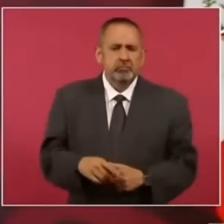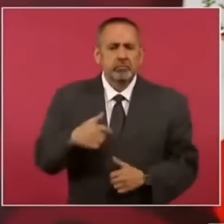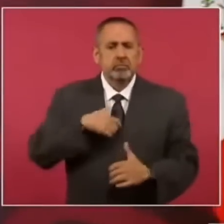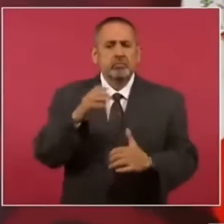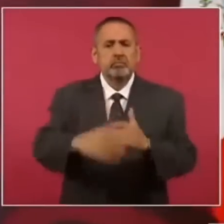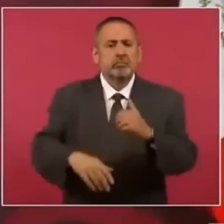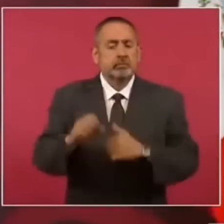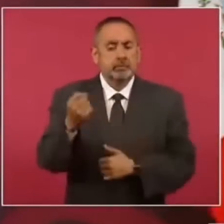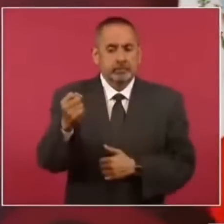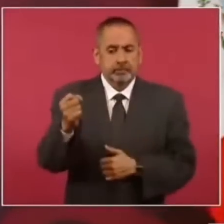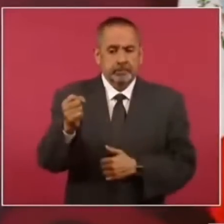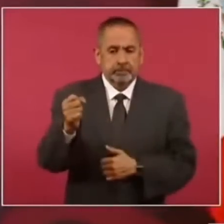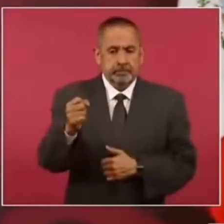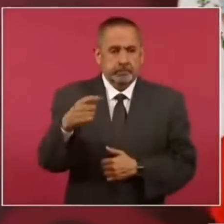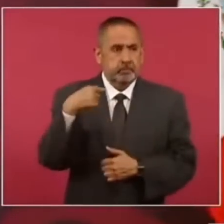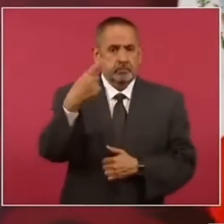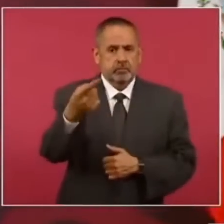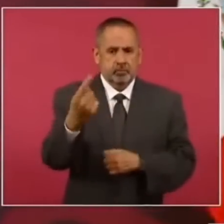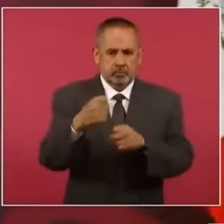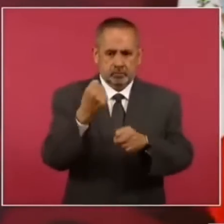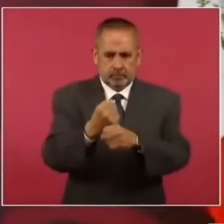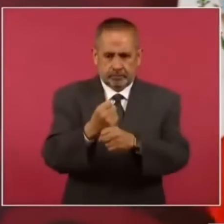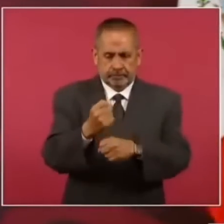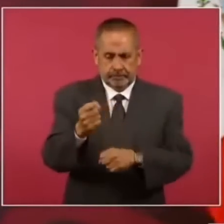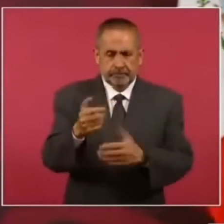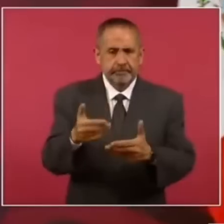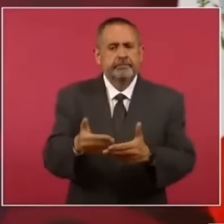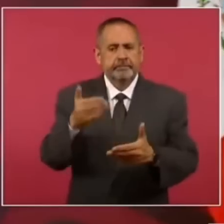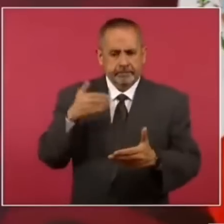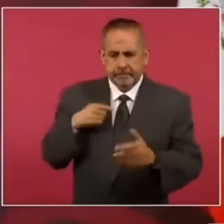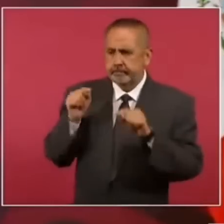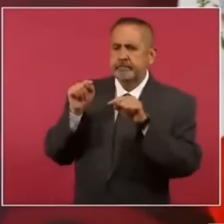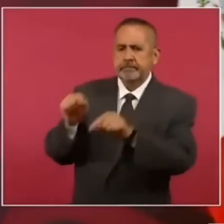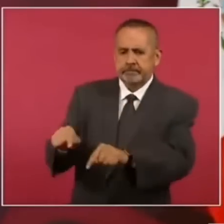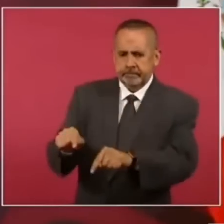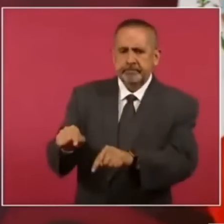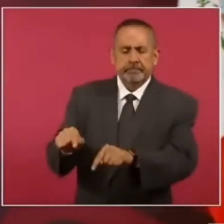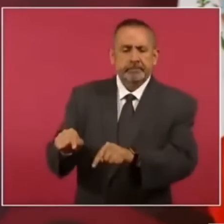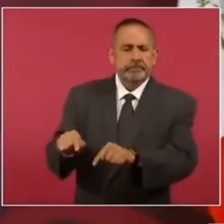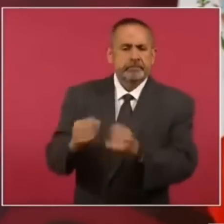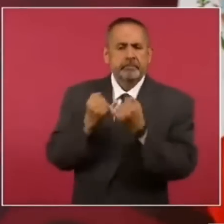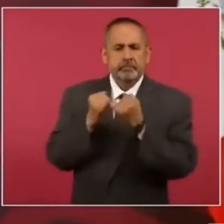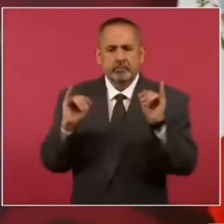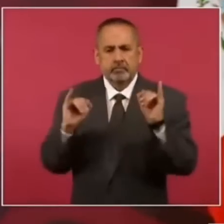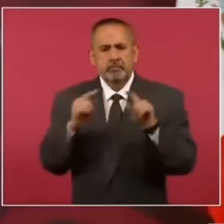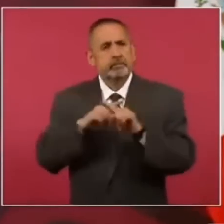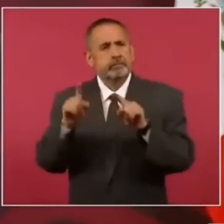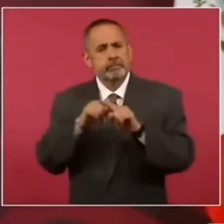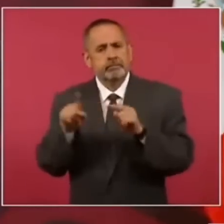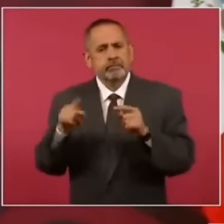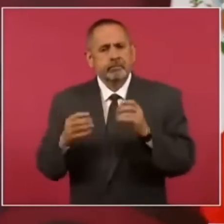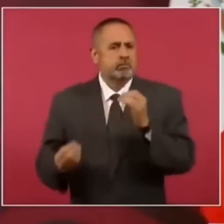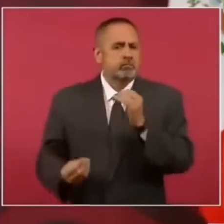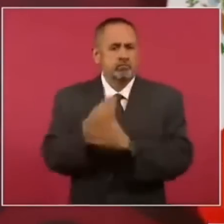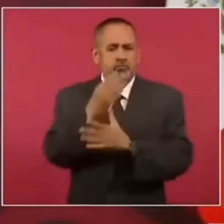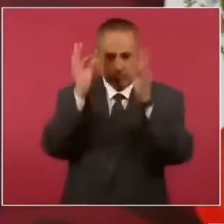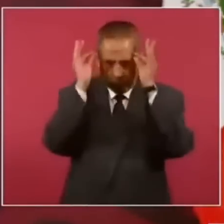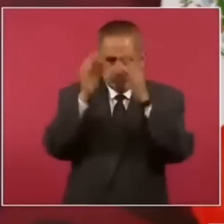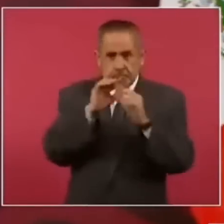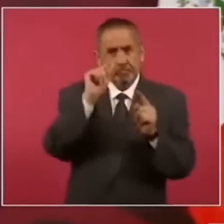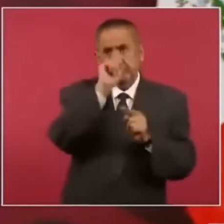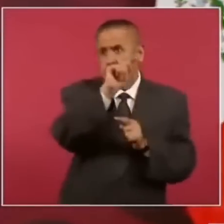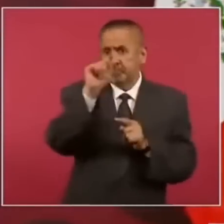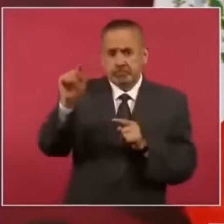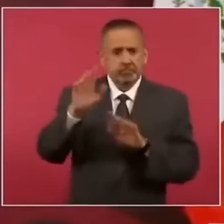termino en septiembre del año próximo, antes voy a inaugurar todas las instalaciones de la nueva aduana. Ya está